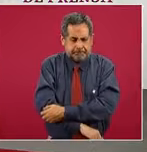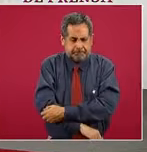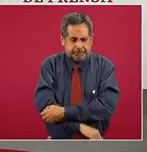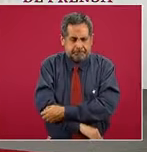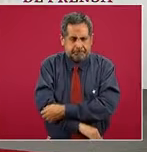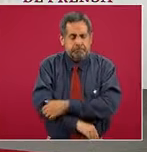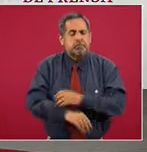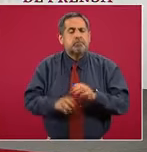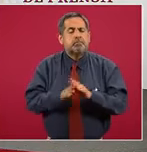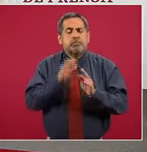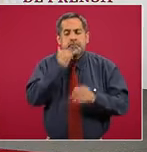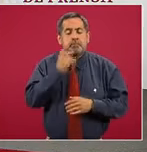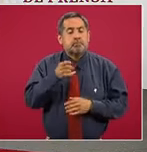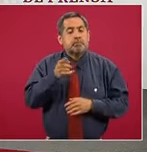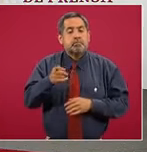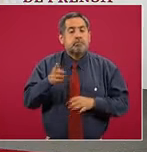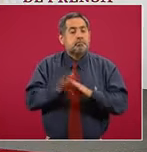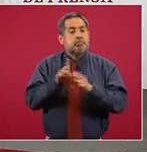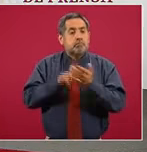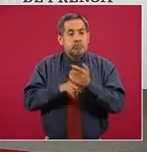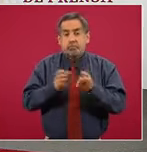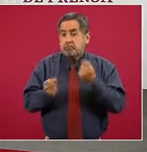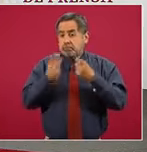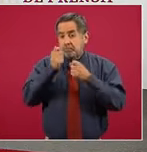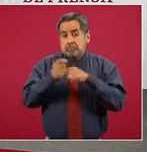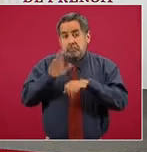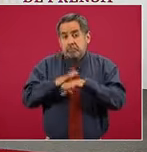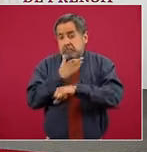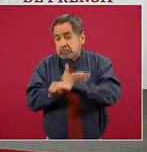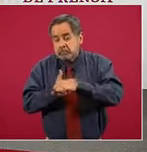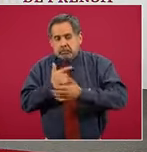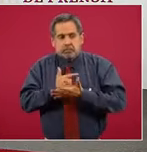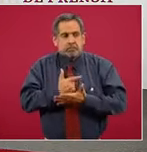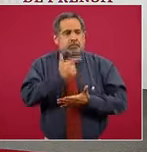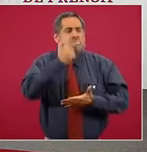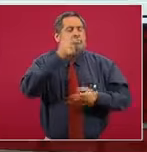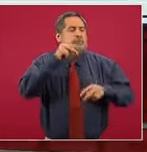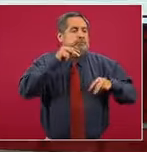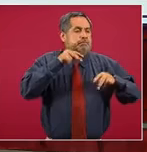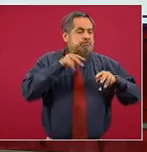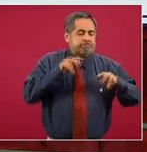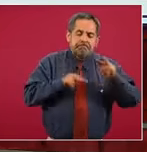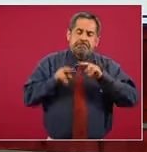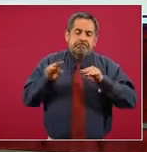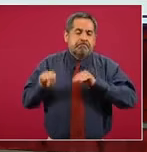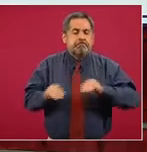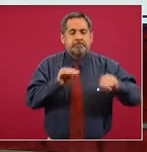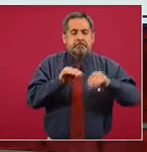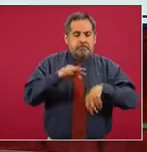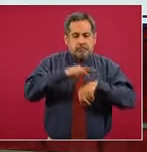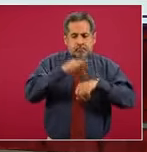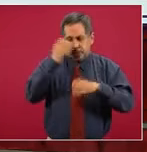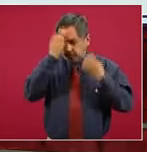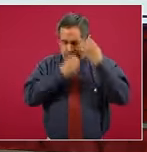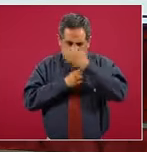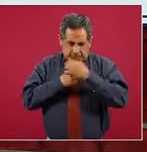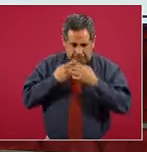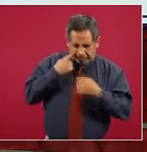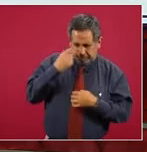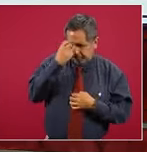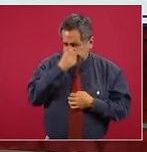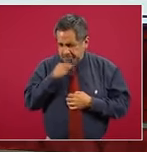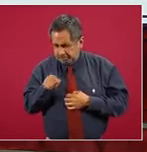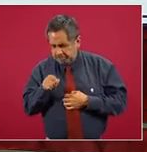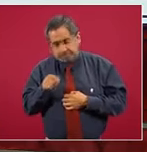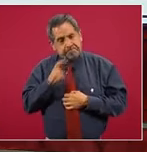pacientes llegaran en una condición de mayor gravedad, de una gravedad tal que el médico o la médica que evaluó el